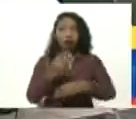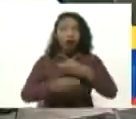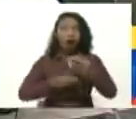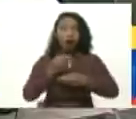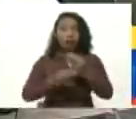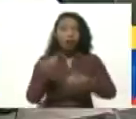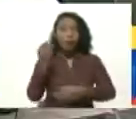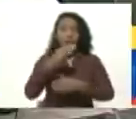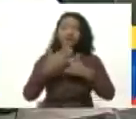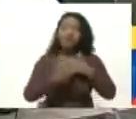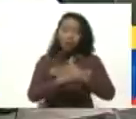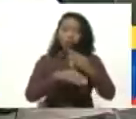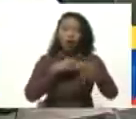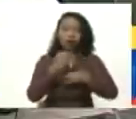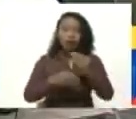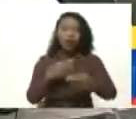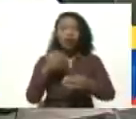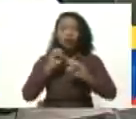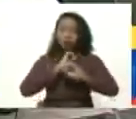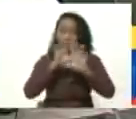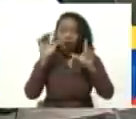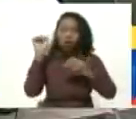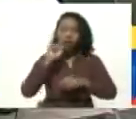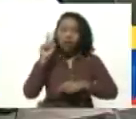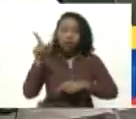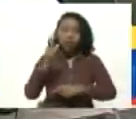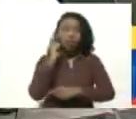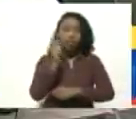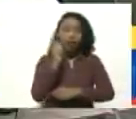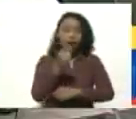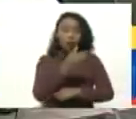Vamos a hacerlo, claro que sí. Y esa es su tarea.